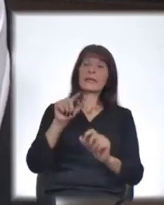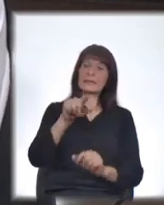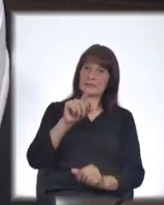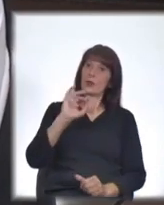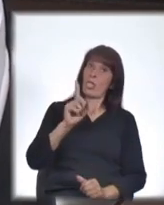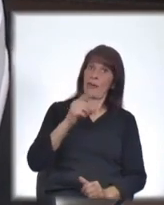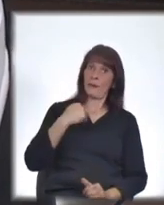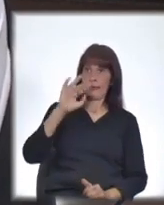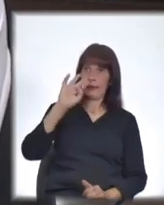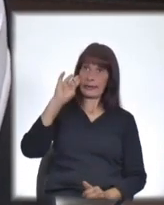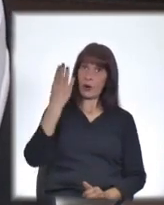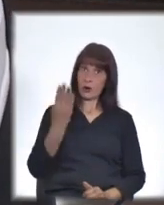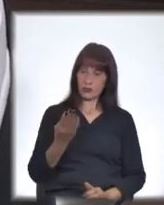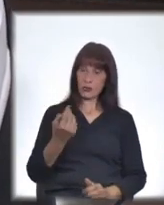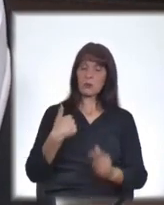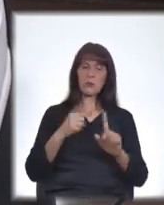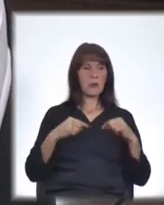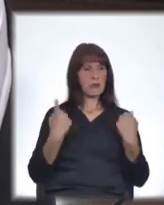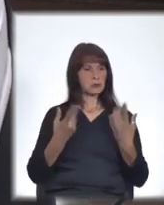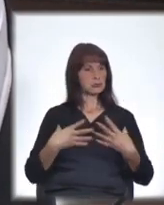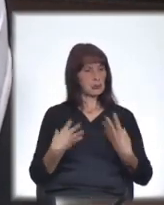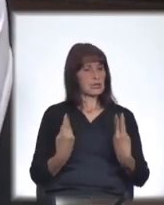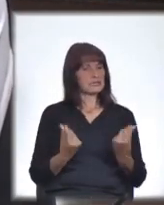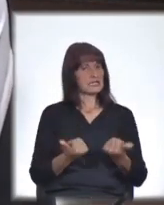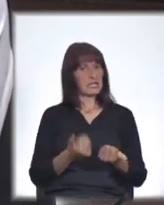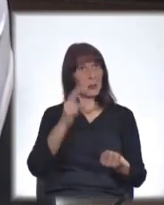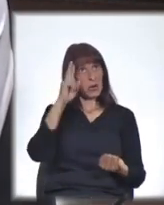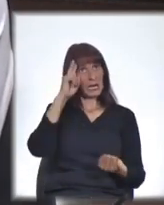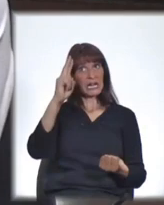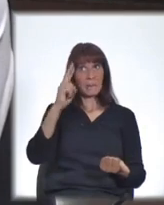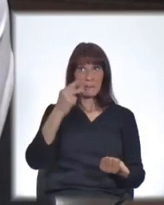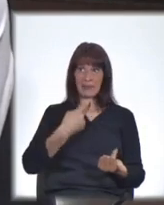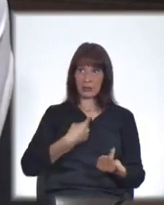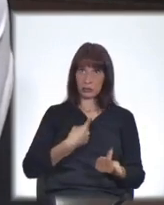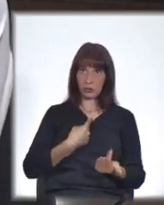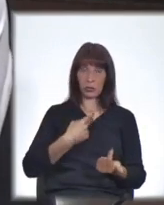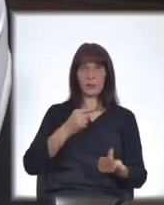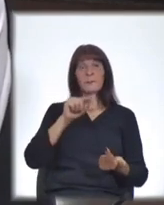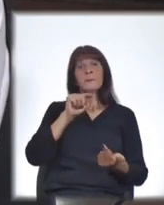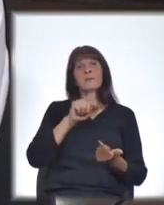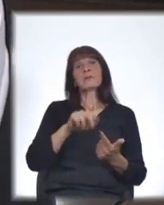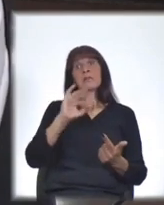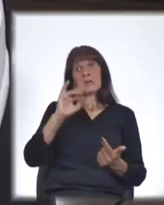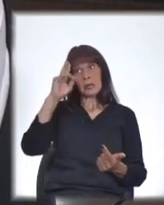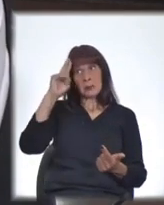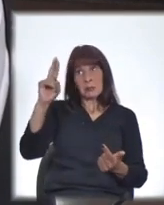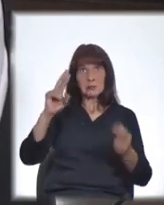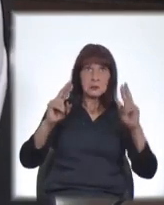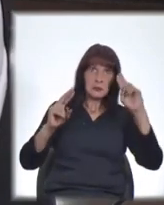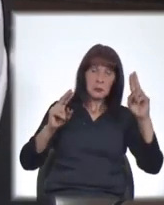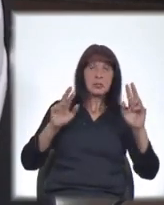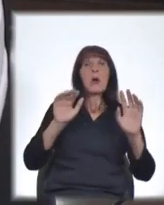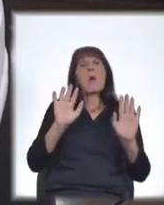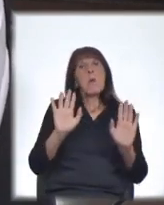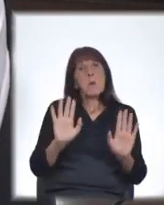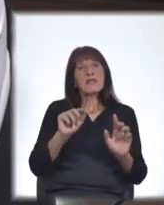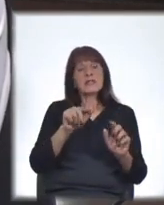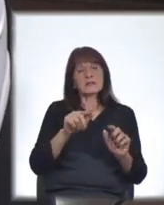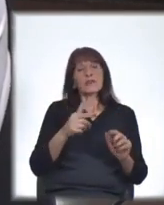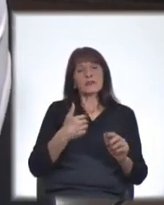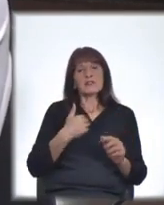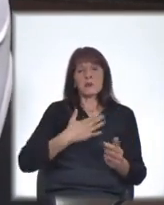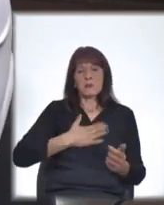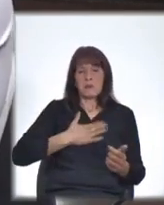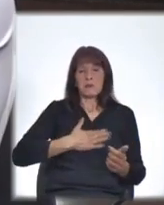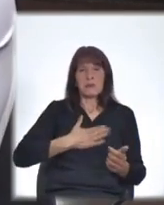reconocerlo. Nos sentimos respetados y respetadas y nos sentimos, en definitiva, que nos